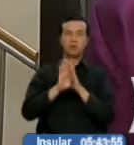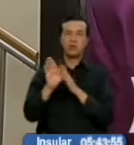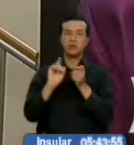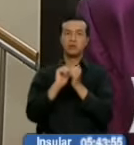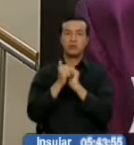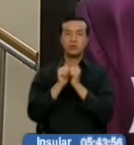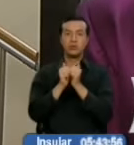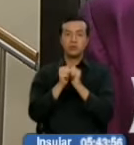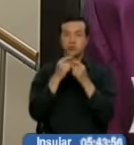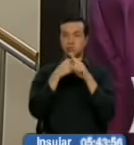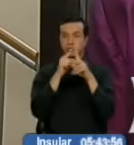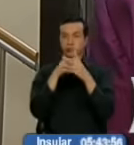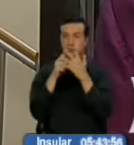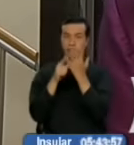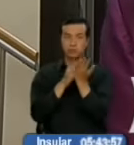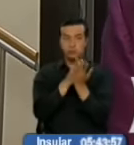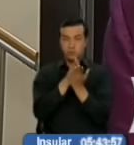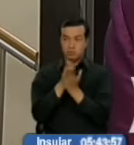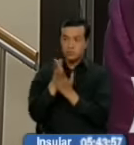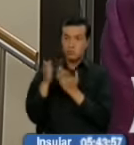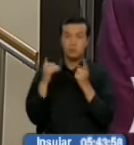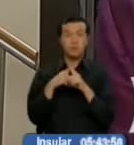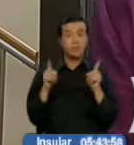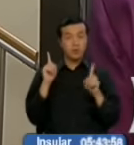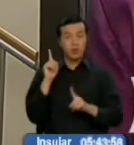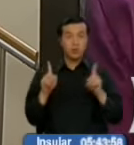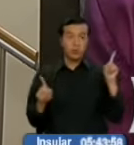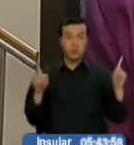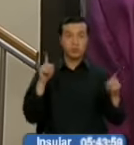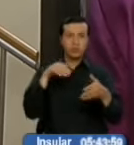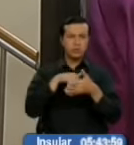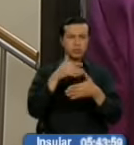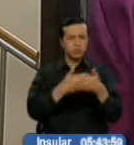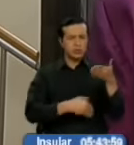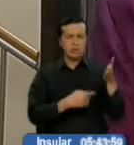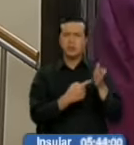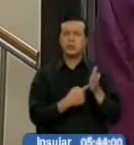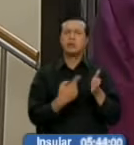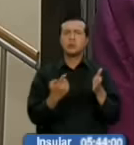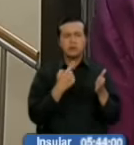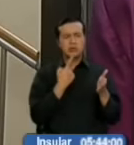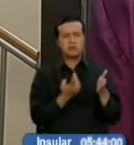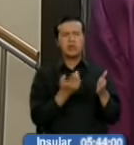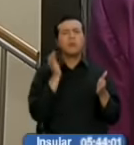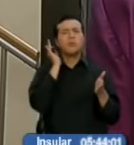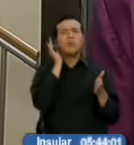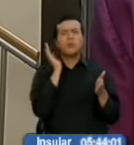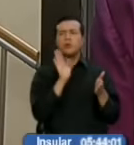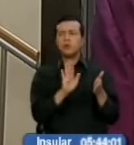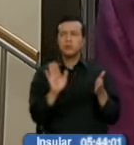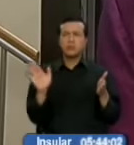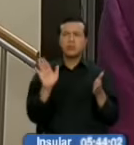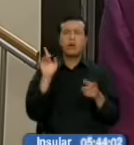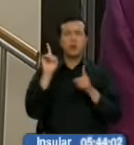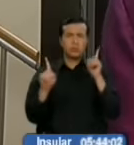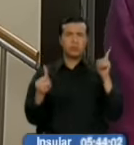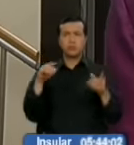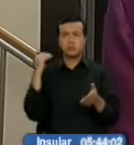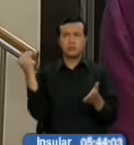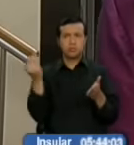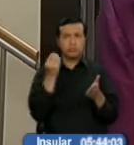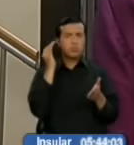en las distintas disciplinas, sin embargo, tenemos estudios que nos hablan que las mujeres, las